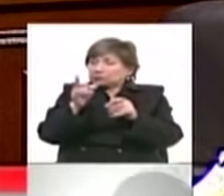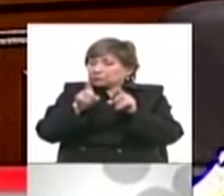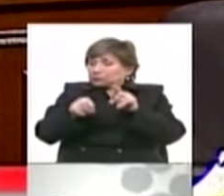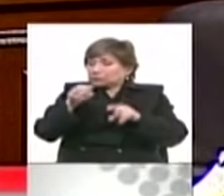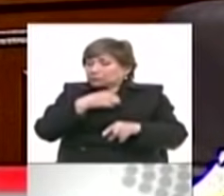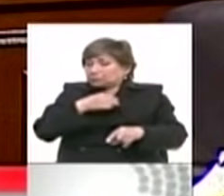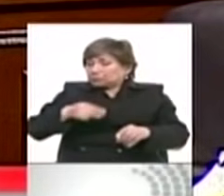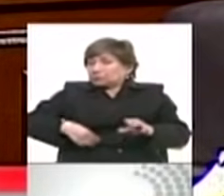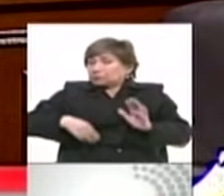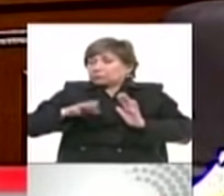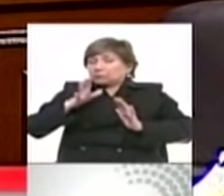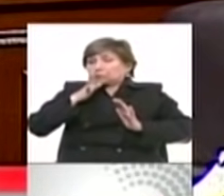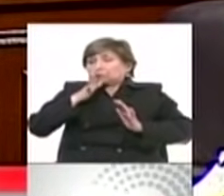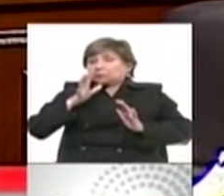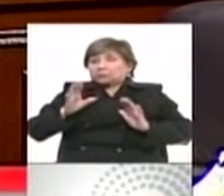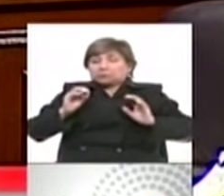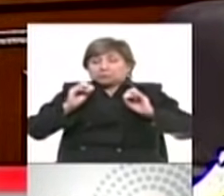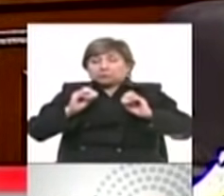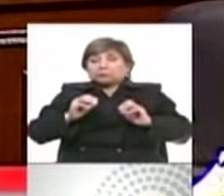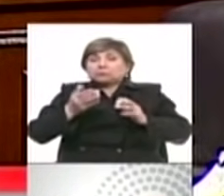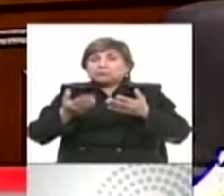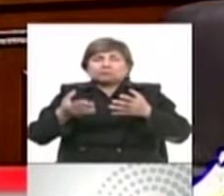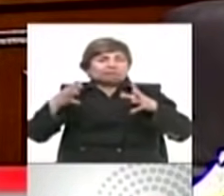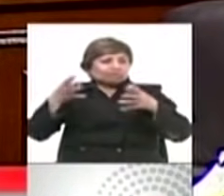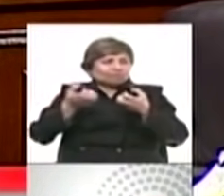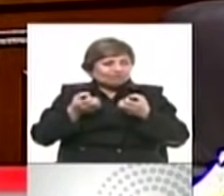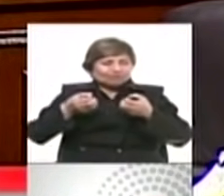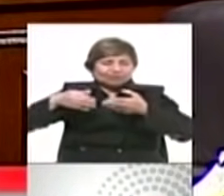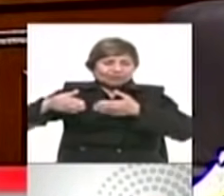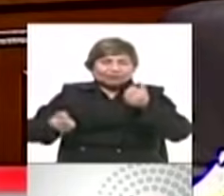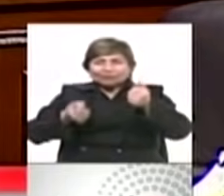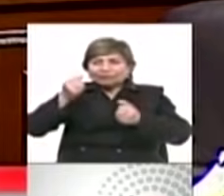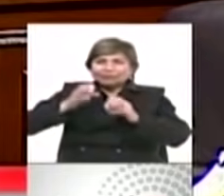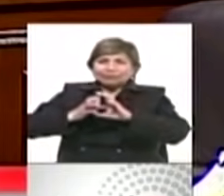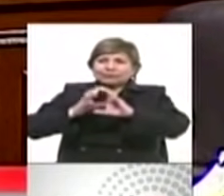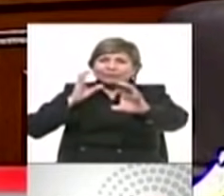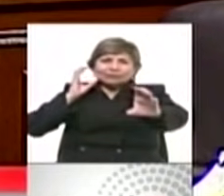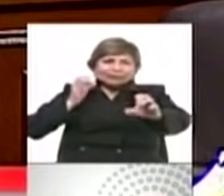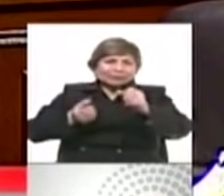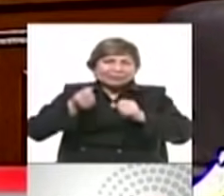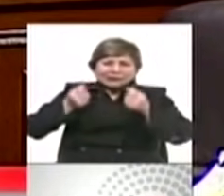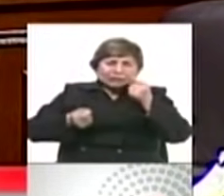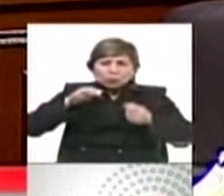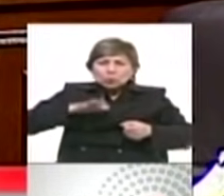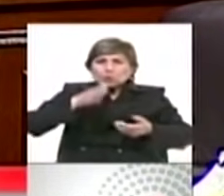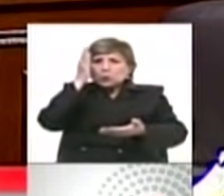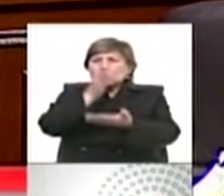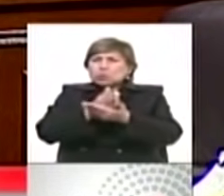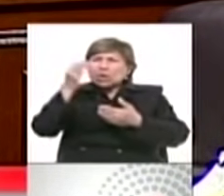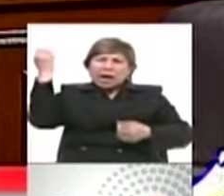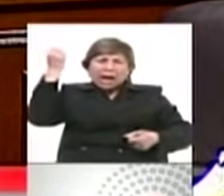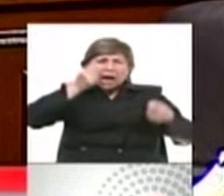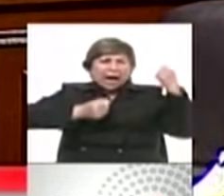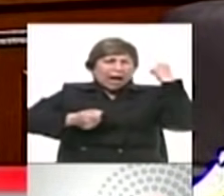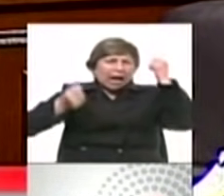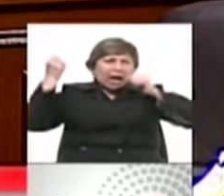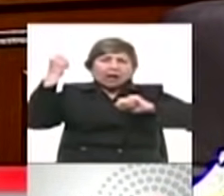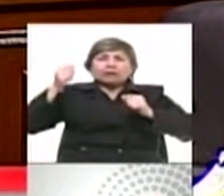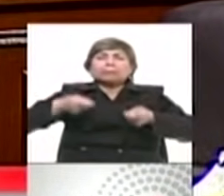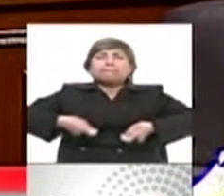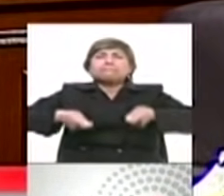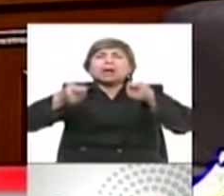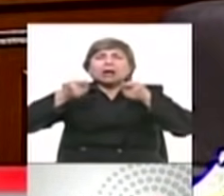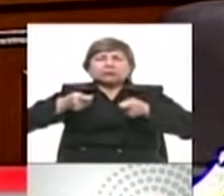Pablo de la Flor. Sociedad de Minería. Y una última pregunta, puesto que usted ha hablado sobre Talara. ¿Cuál es la postura